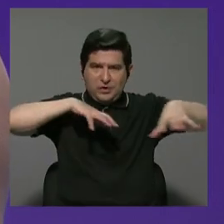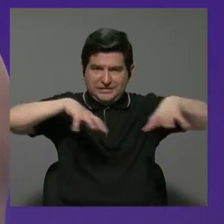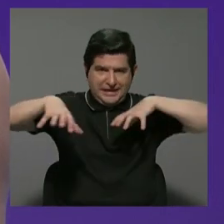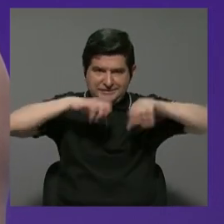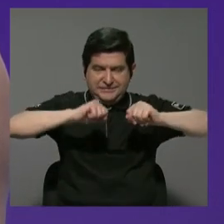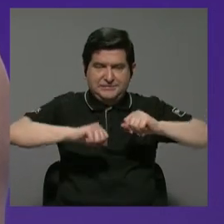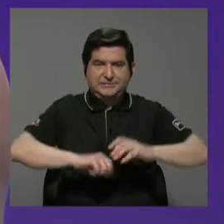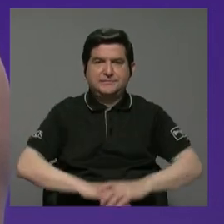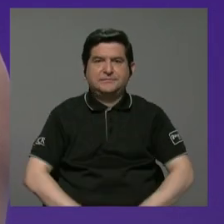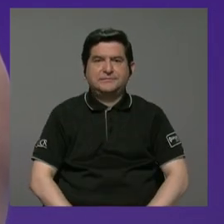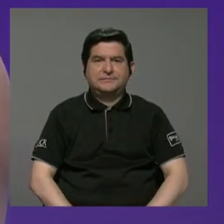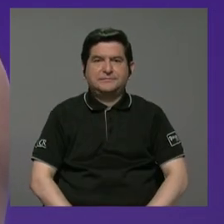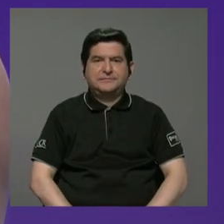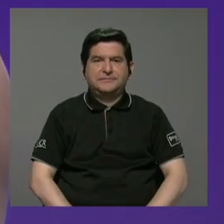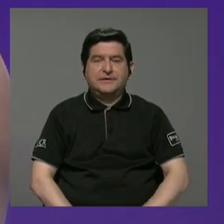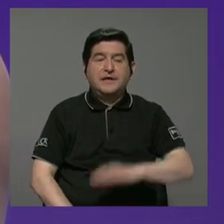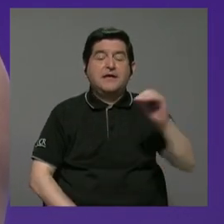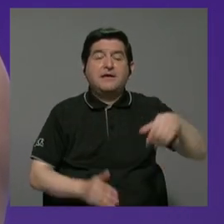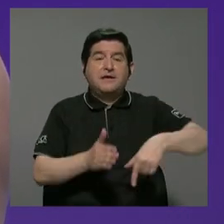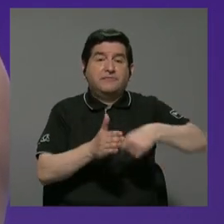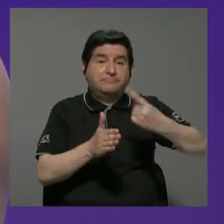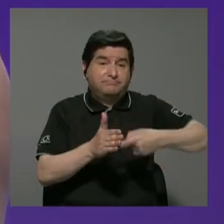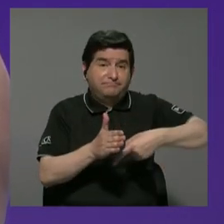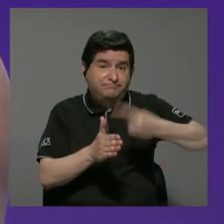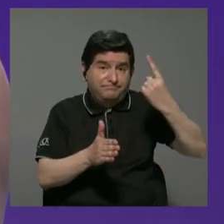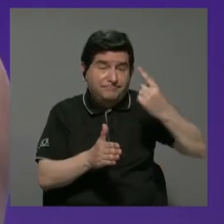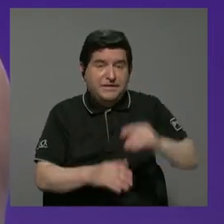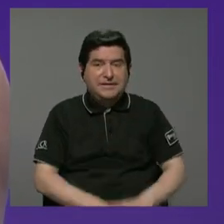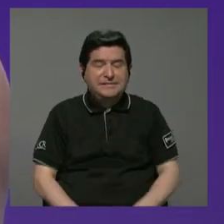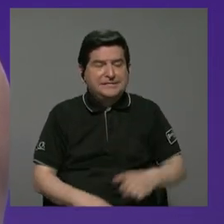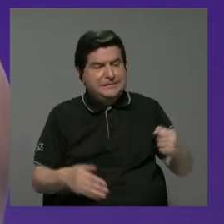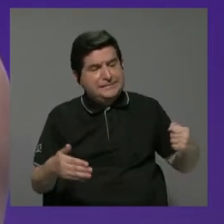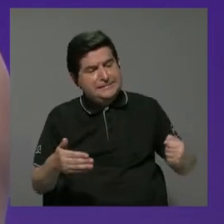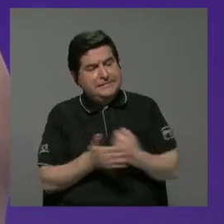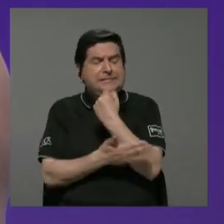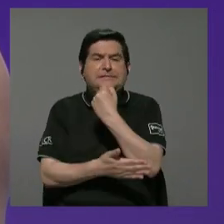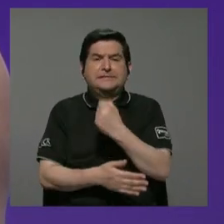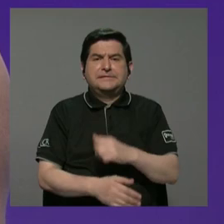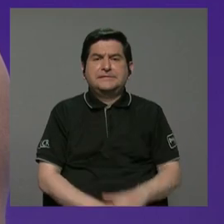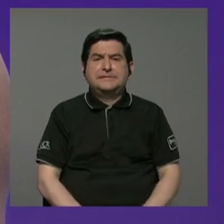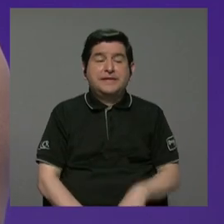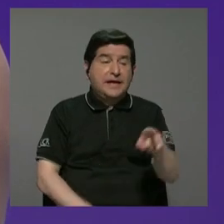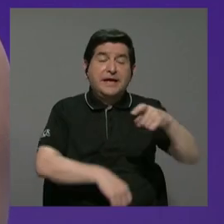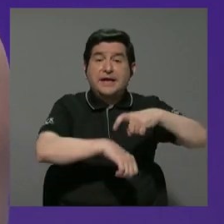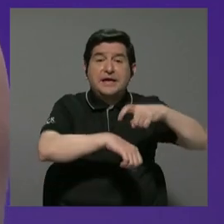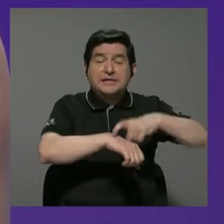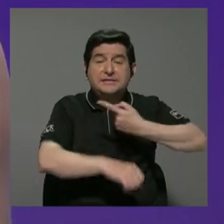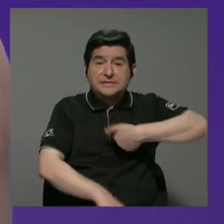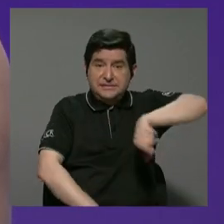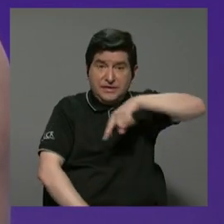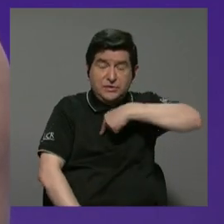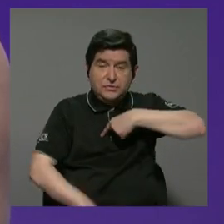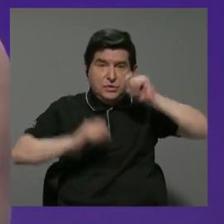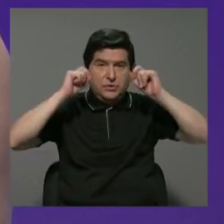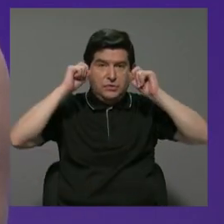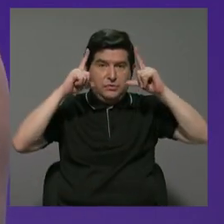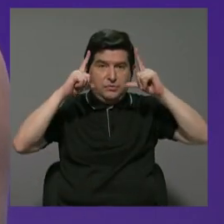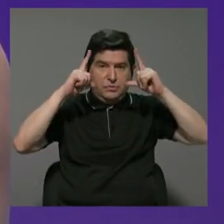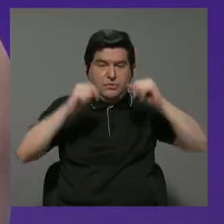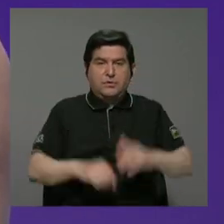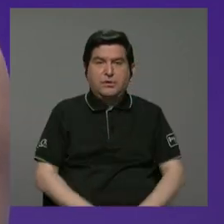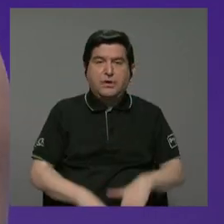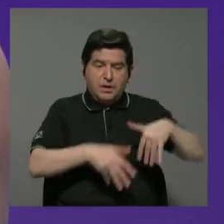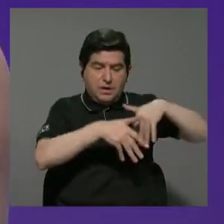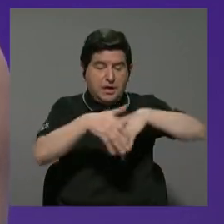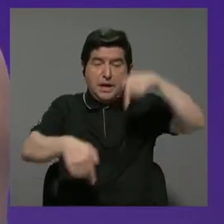acciones y en ocasiones bastante lamentable, ¿no? Y ahí es donde nos tenemos, es que alertar, creo que la